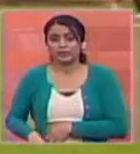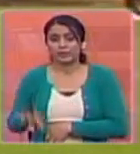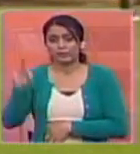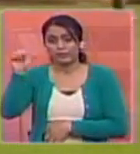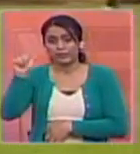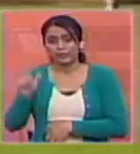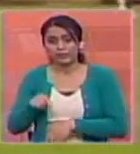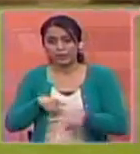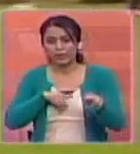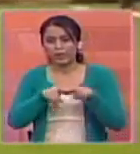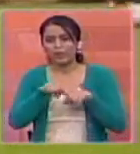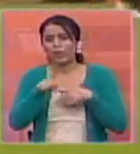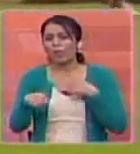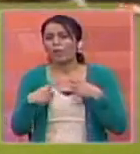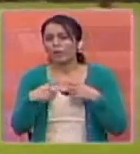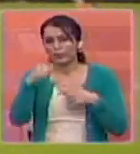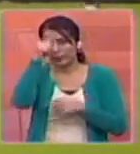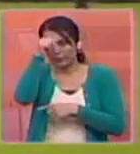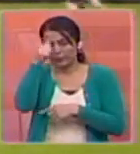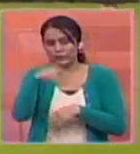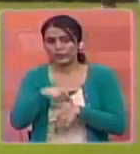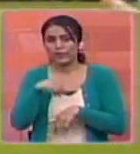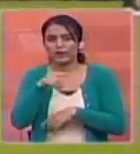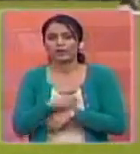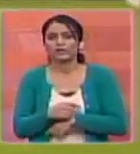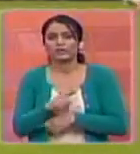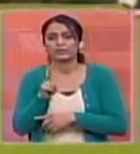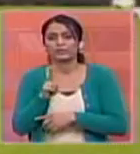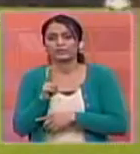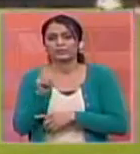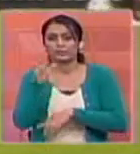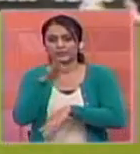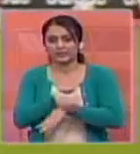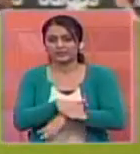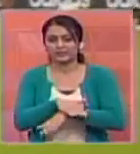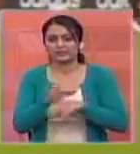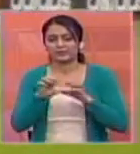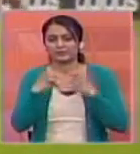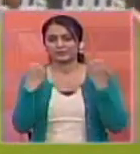el domingo desde las 16 horas en el Estadio Capuel. Diego Flores, Más Deportes.